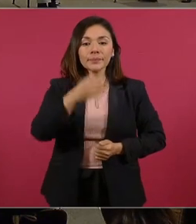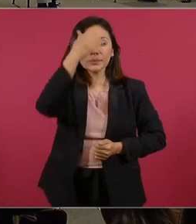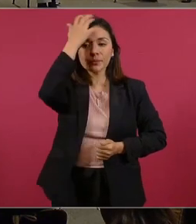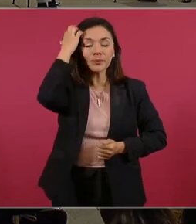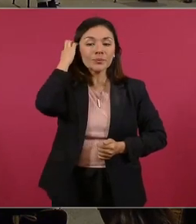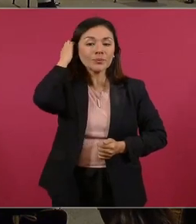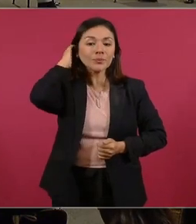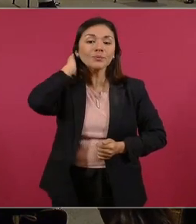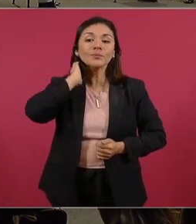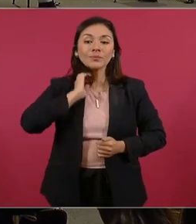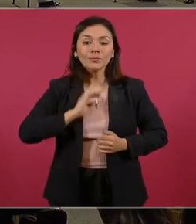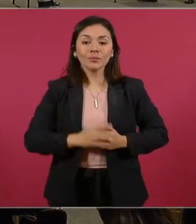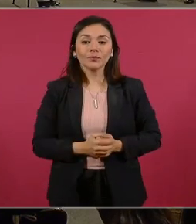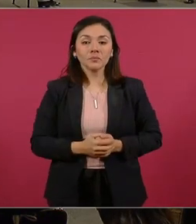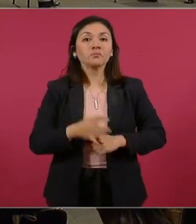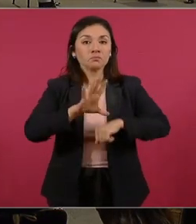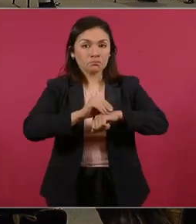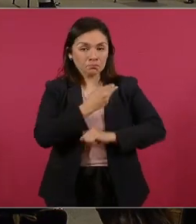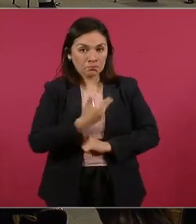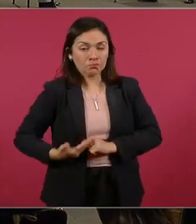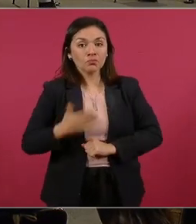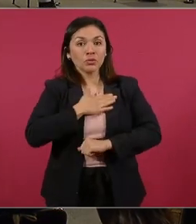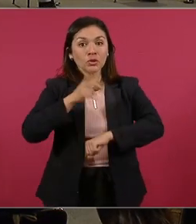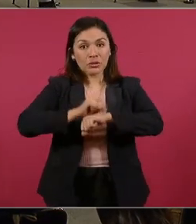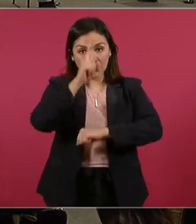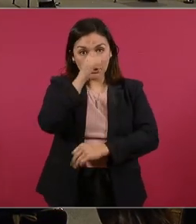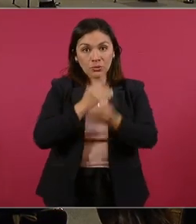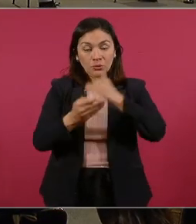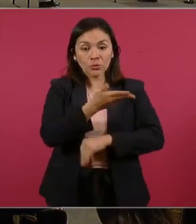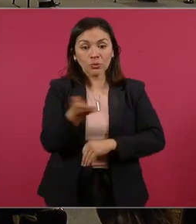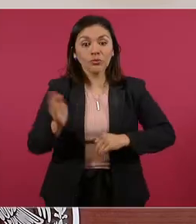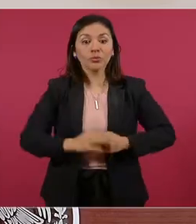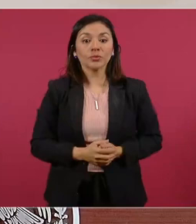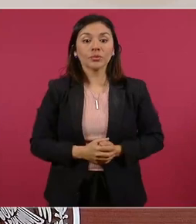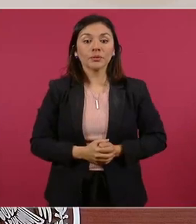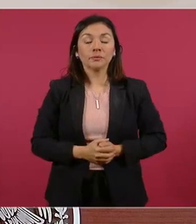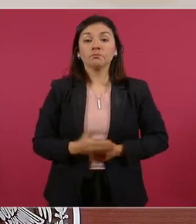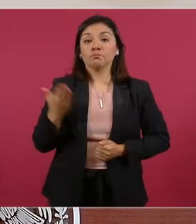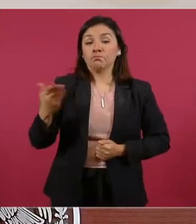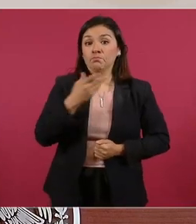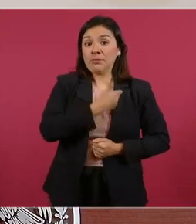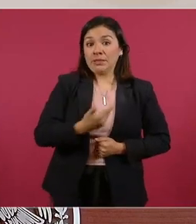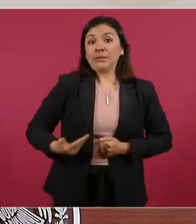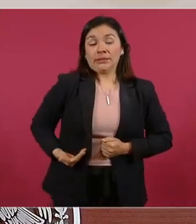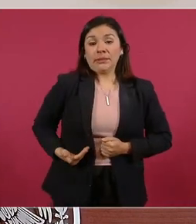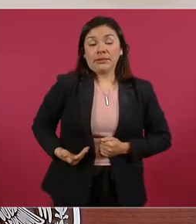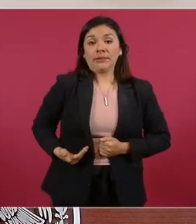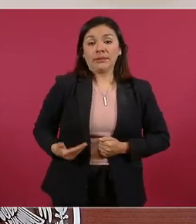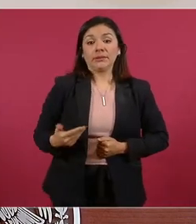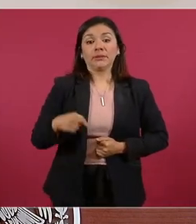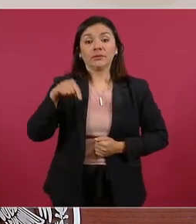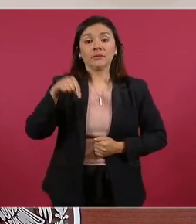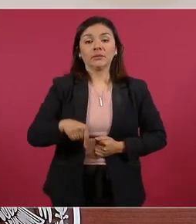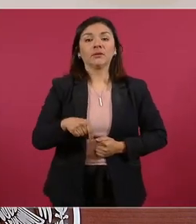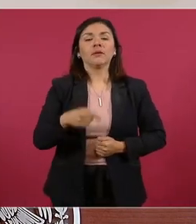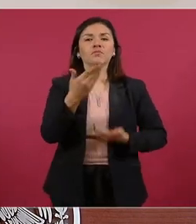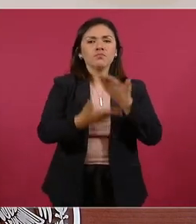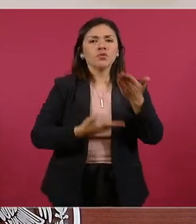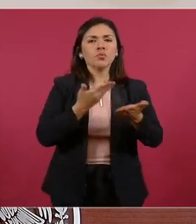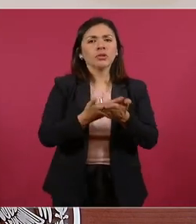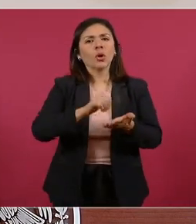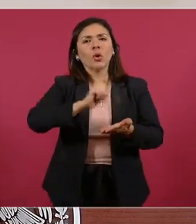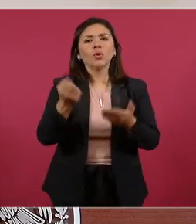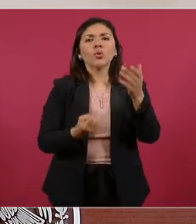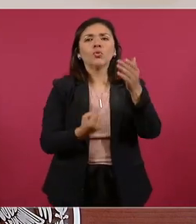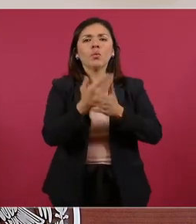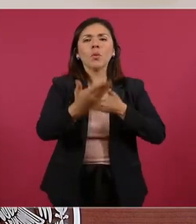Con su permiso, señor presidente, muy buenos días tengan todos ustedes. El señor presidente de la República ha presentado un paquete